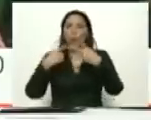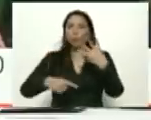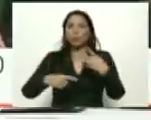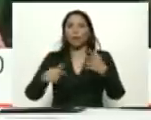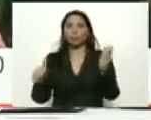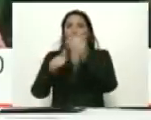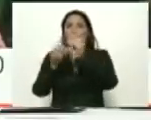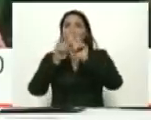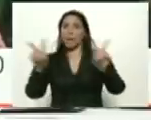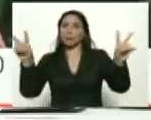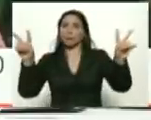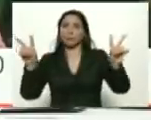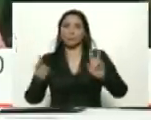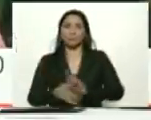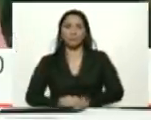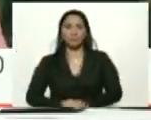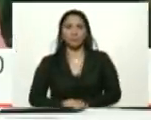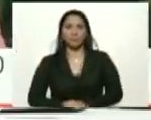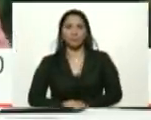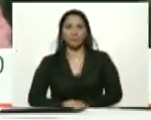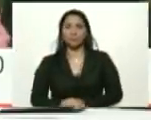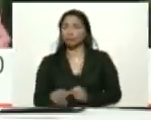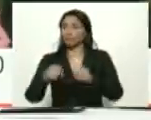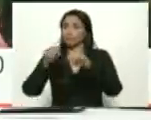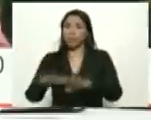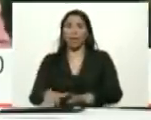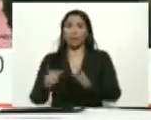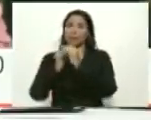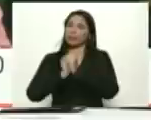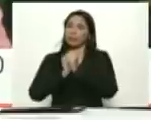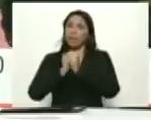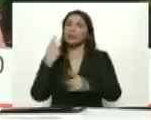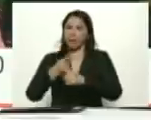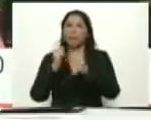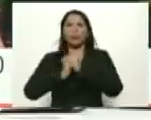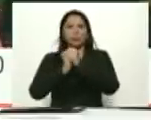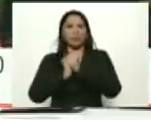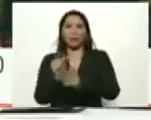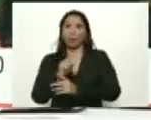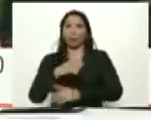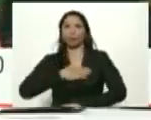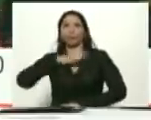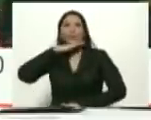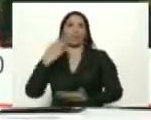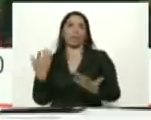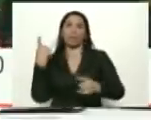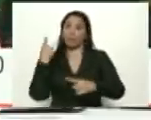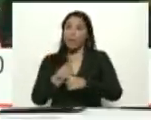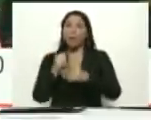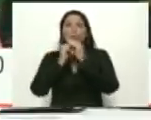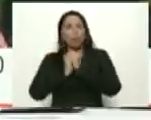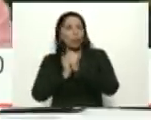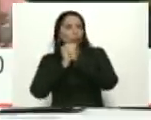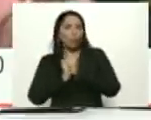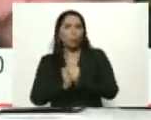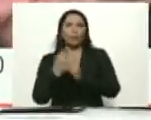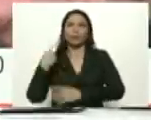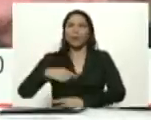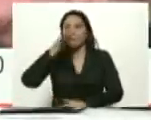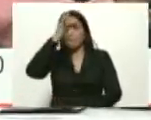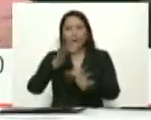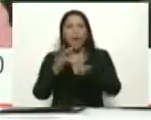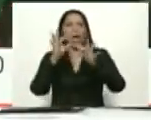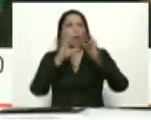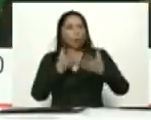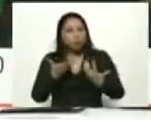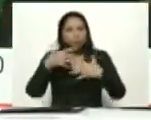conseguir la paz. No basta rezar, o sea que hay que rezar, pero no basta. Hay que orar, hay que rezar, hay que tener fe, hay que unirse